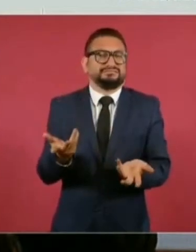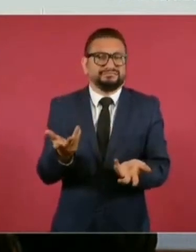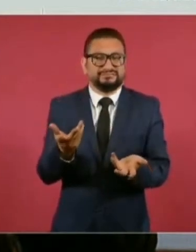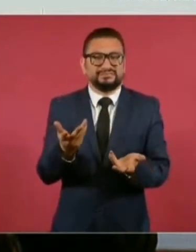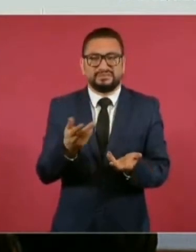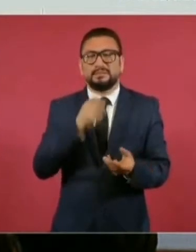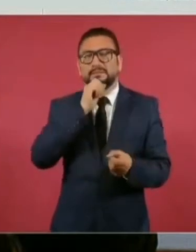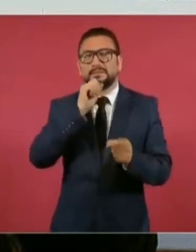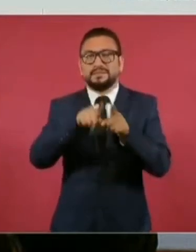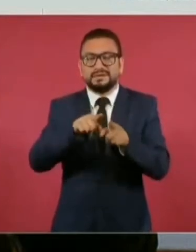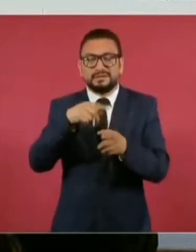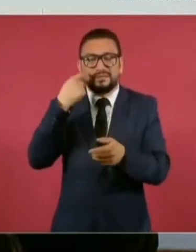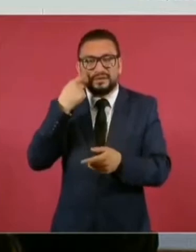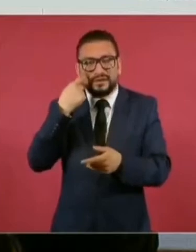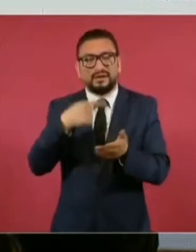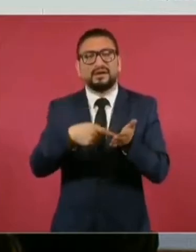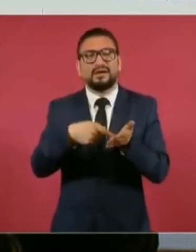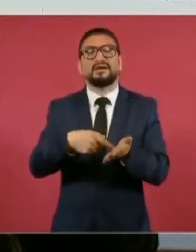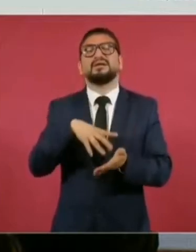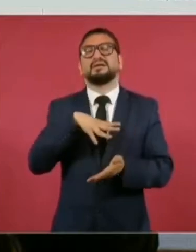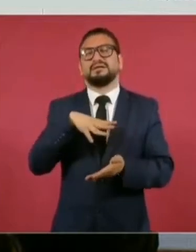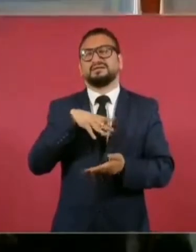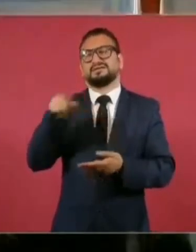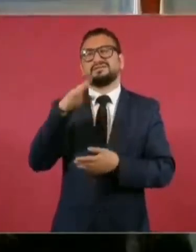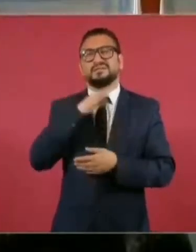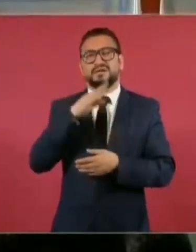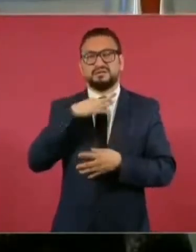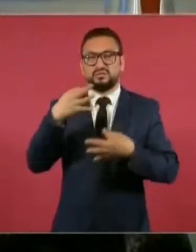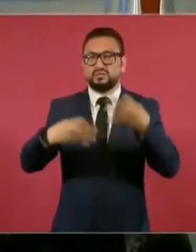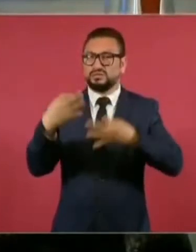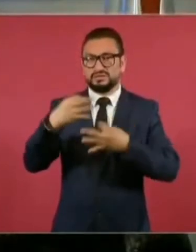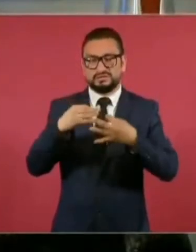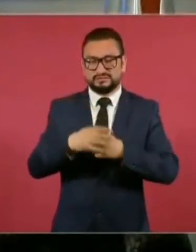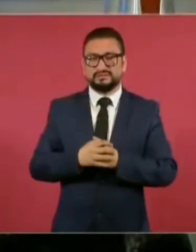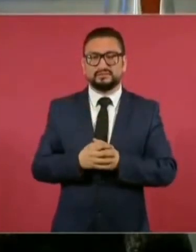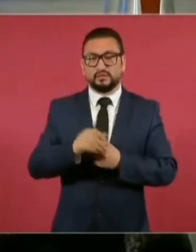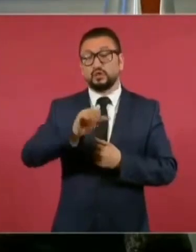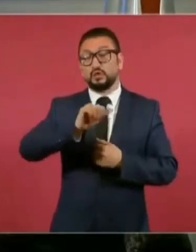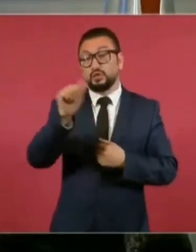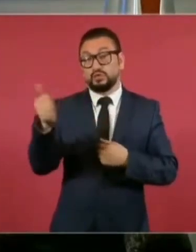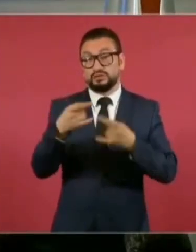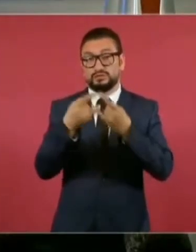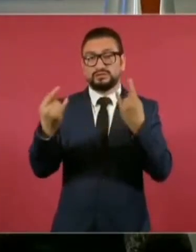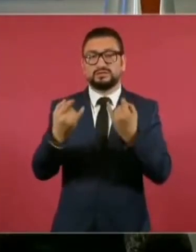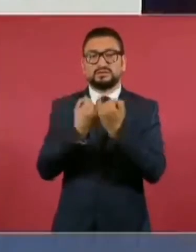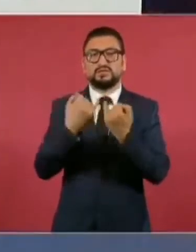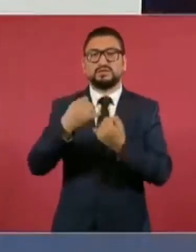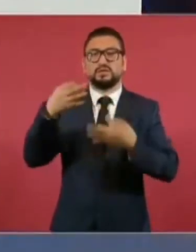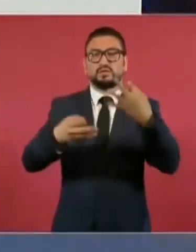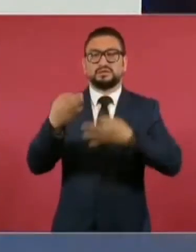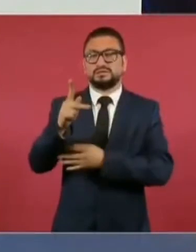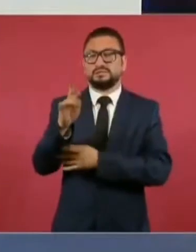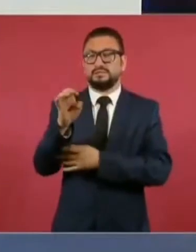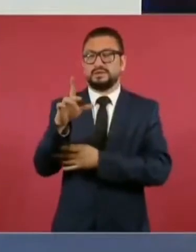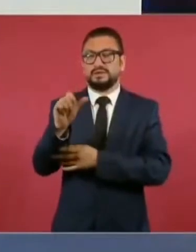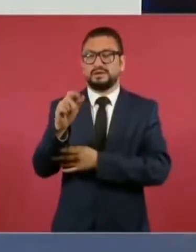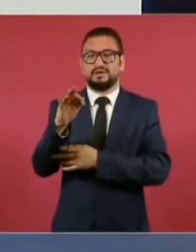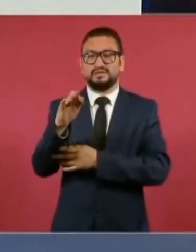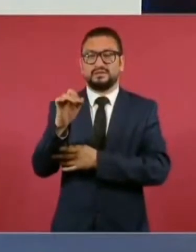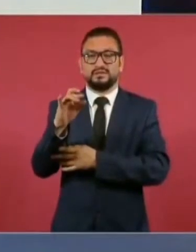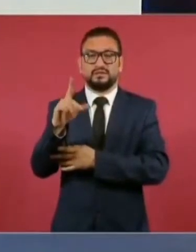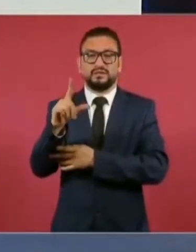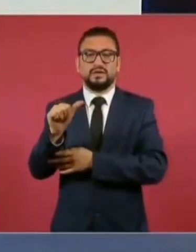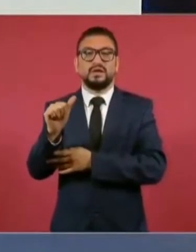es otra evidencia más de las anomalías de los jueces. Adelante. También la jueza Perla Fabiola Estrada